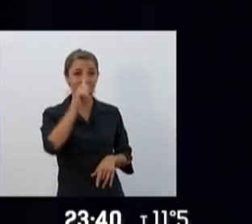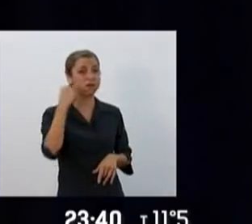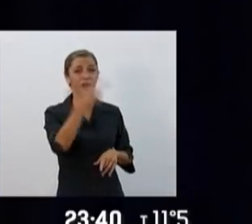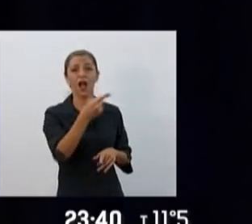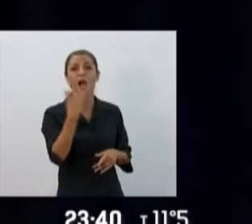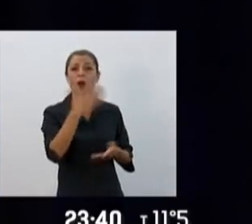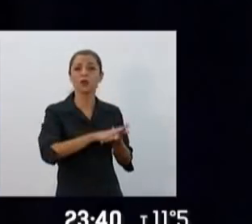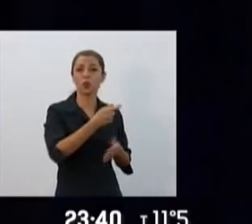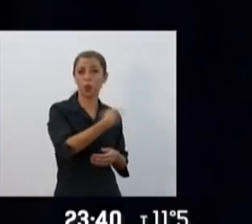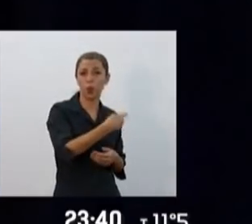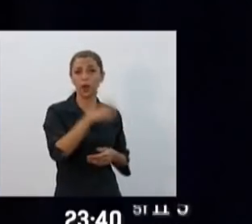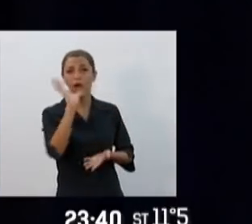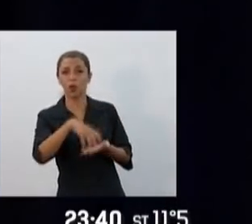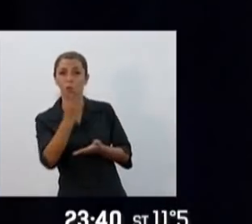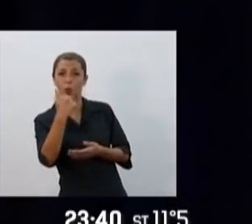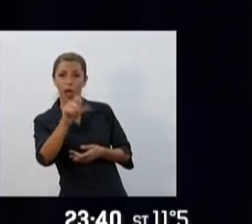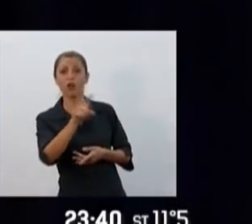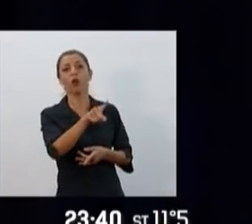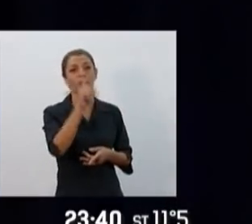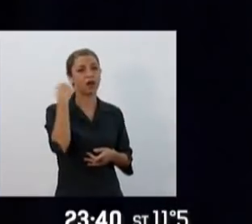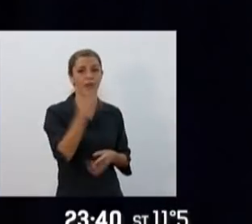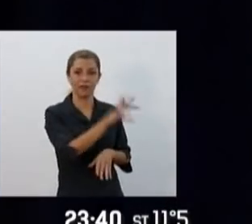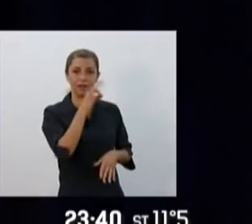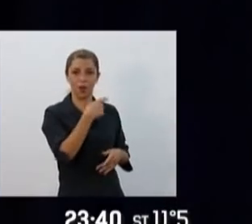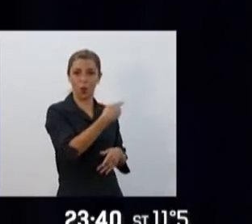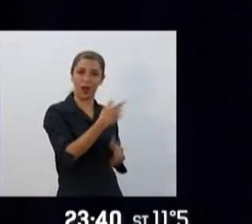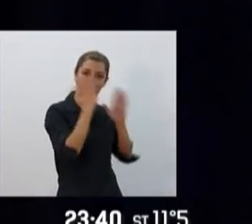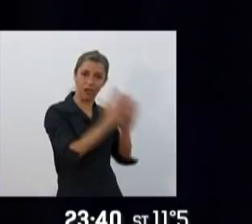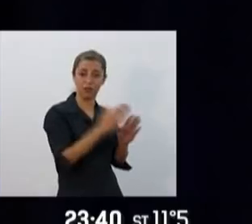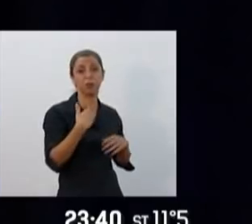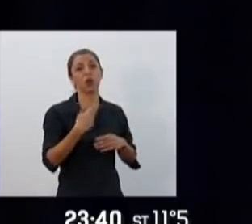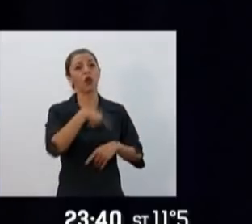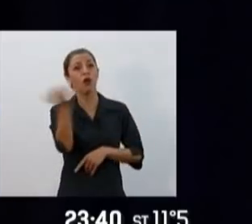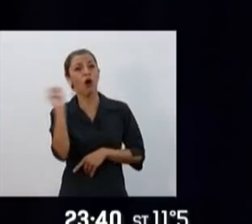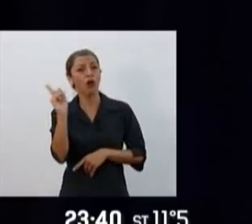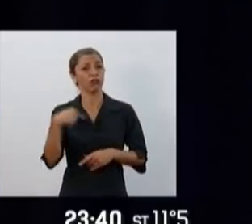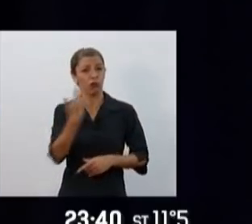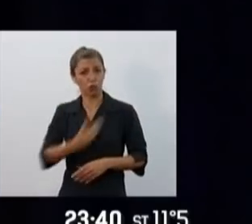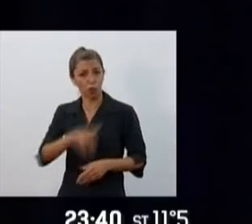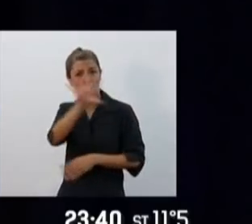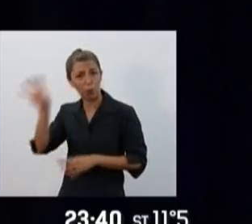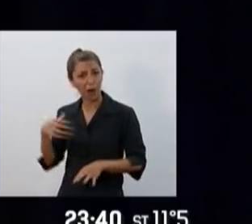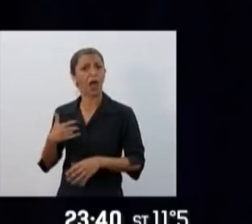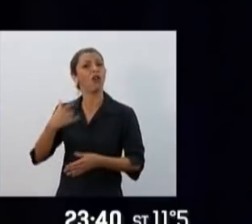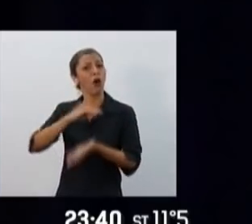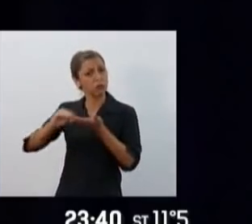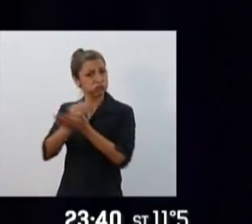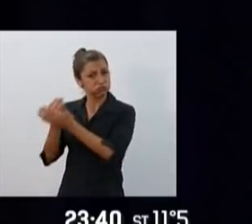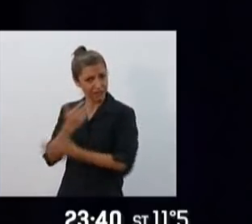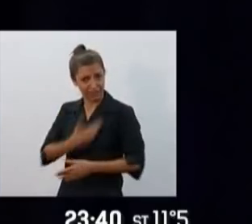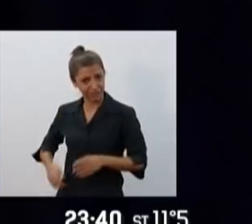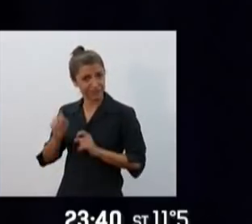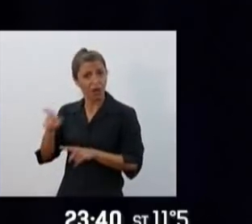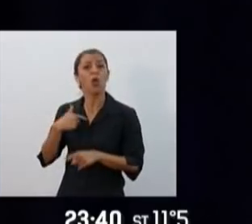y los bancos él iba a elegir los jubilados. Pero muchos legisladores y gobernadores que hoy están en el frente de todos, cuando tuvieron que